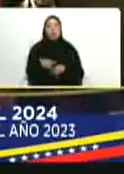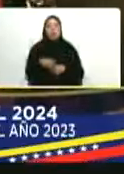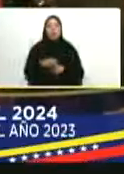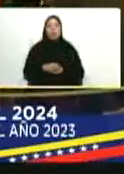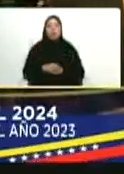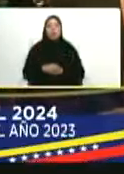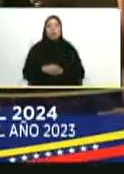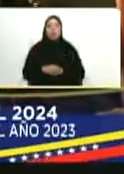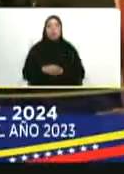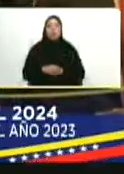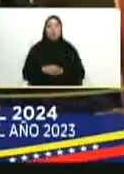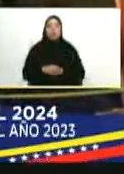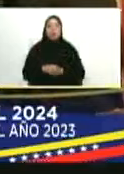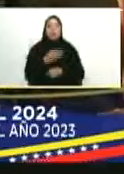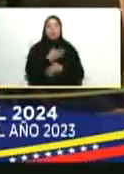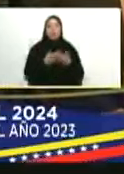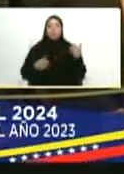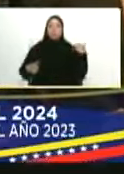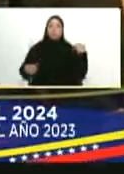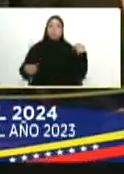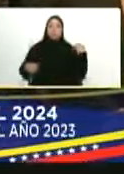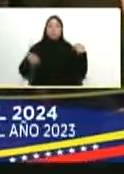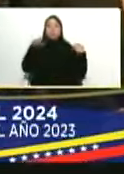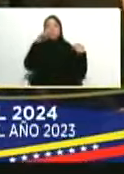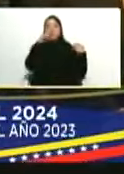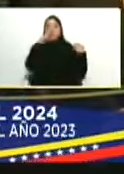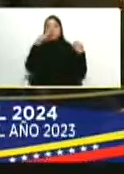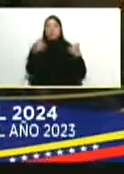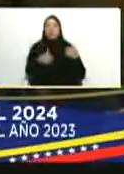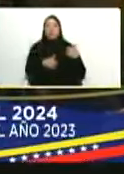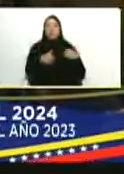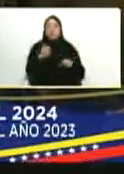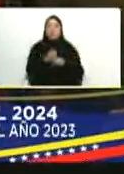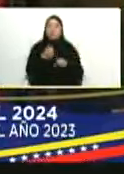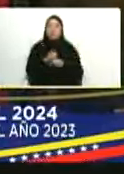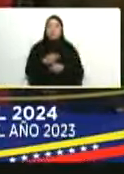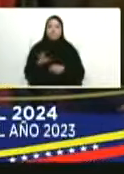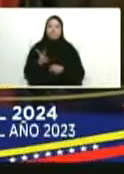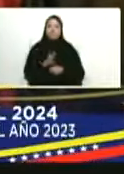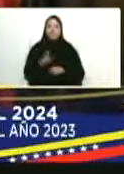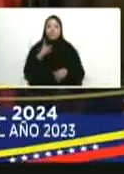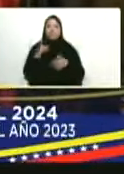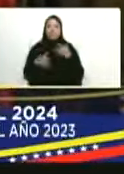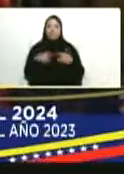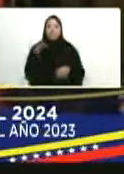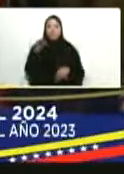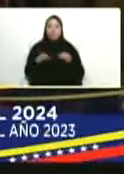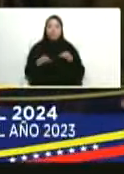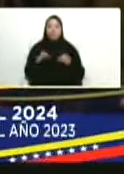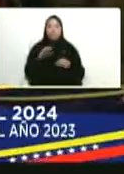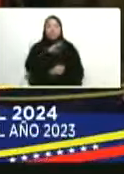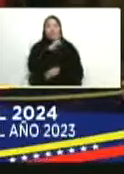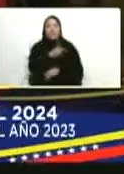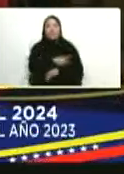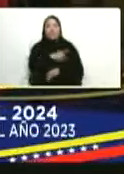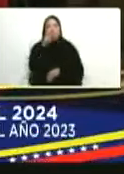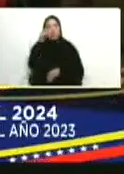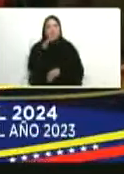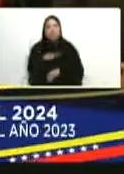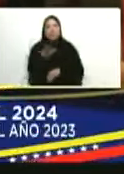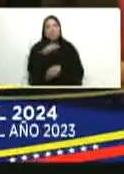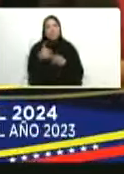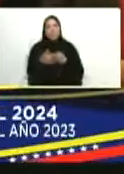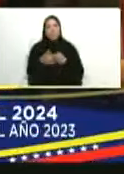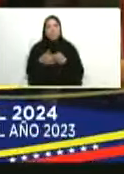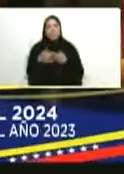la paz y la estabilidad política en medio de las agresiones más crueles contra nuestro país. Atribuyó esta fuerza institucional al frente que